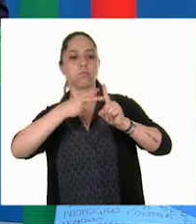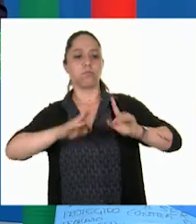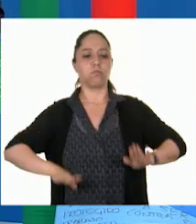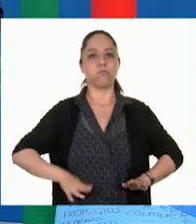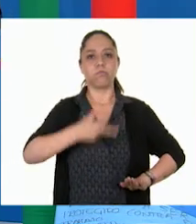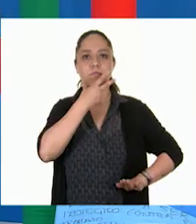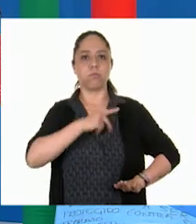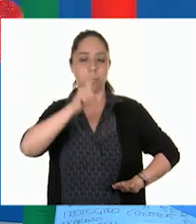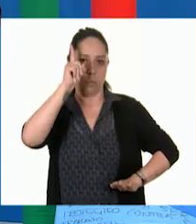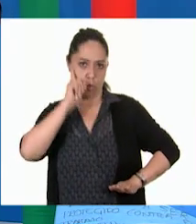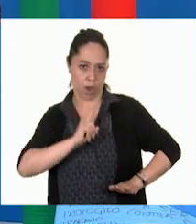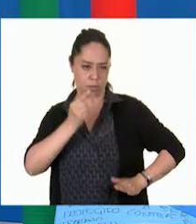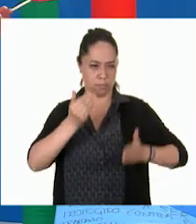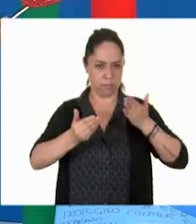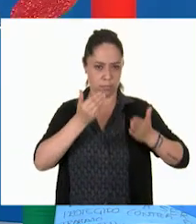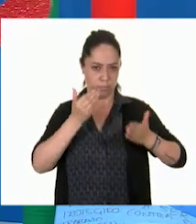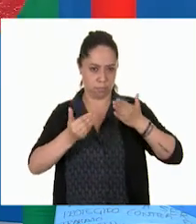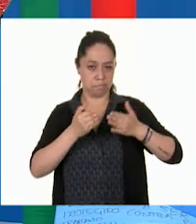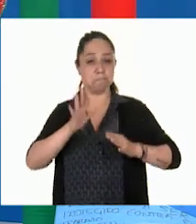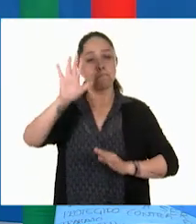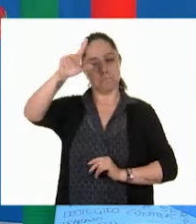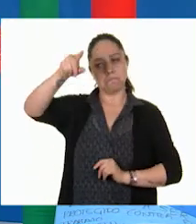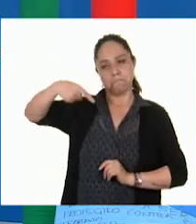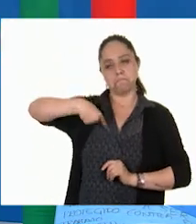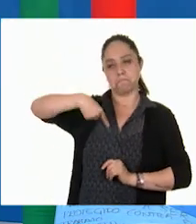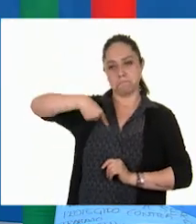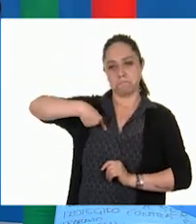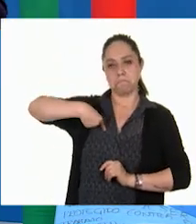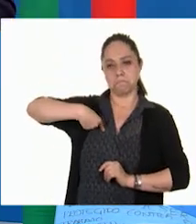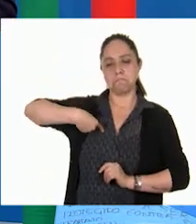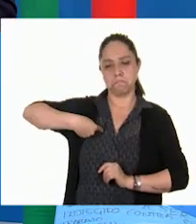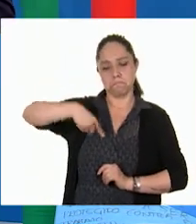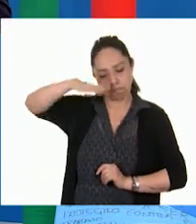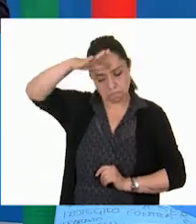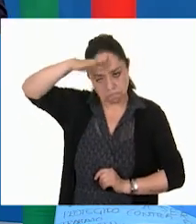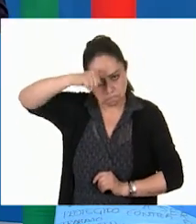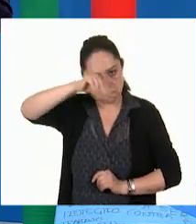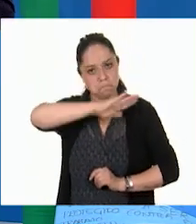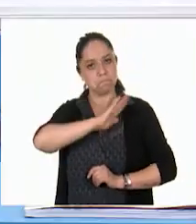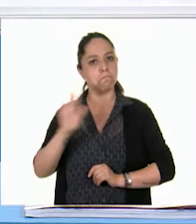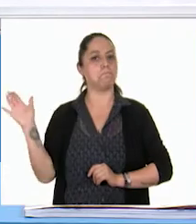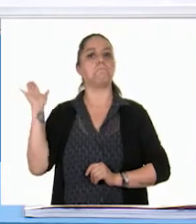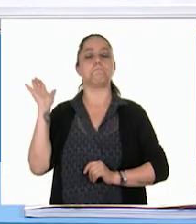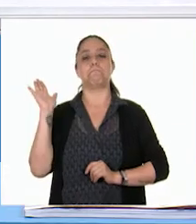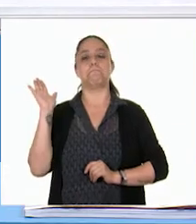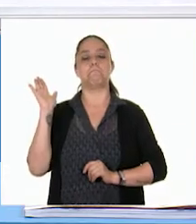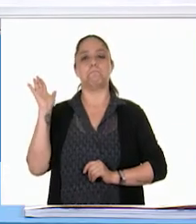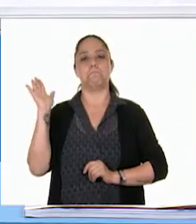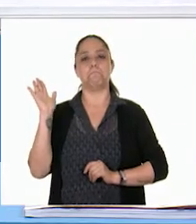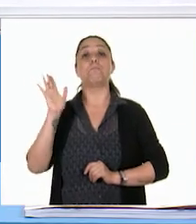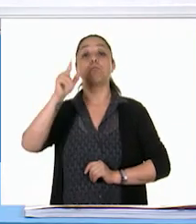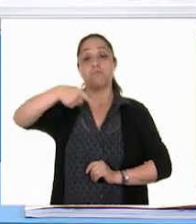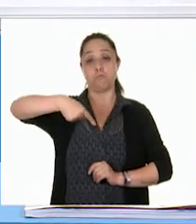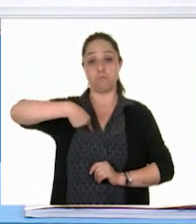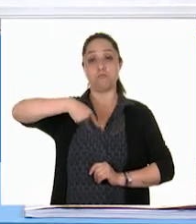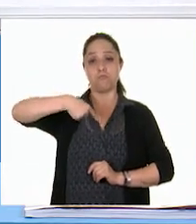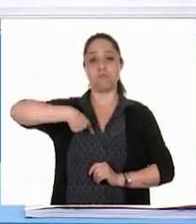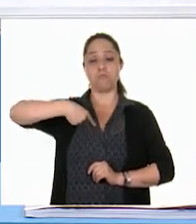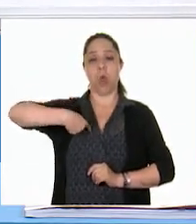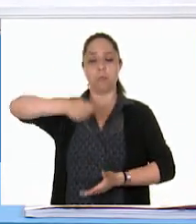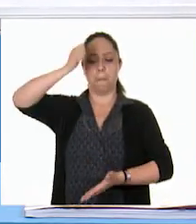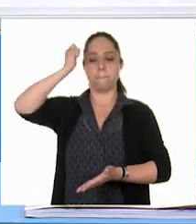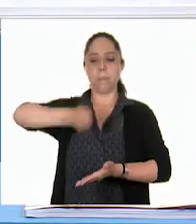Exactamente, y bueno, pues ahí no tengo nada que argumentar, estoy completamente de acuerdo. Y por eso yo declaro que es una